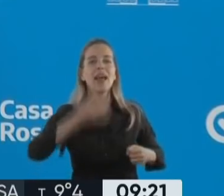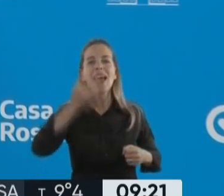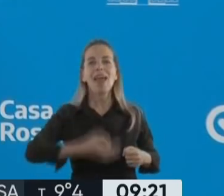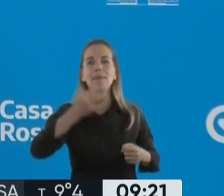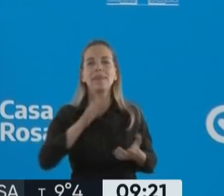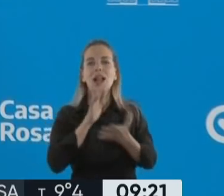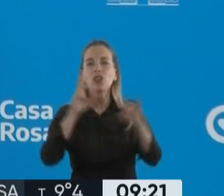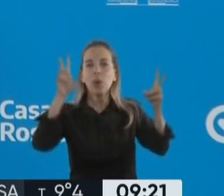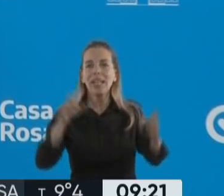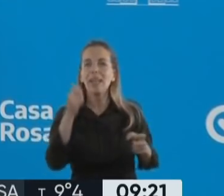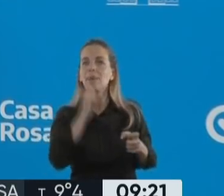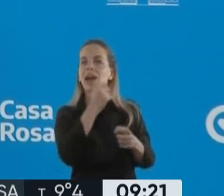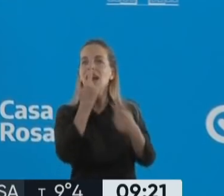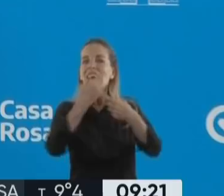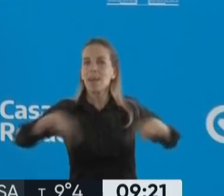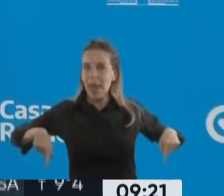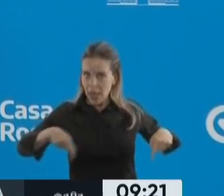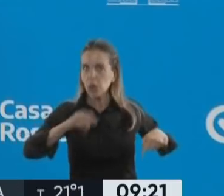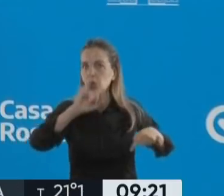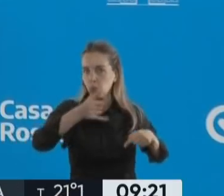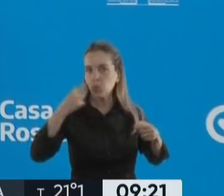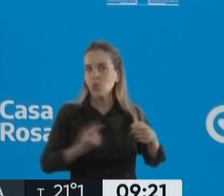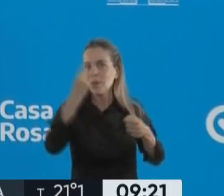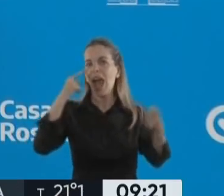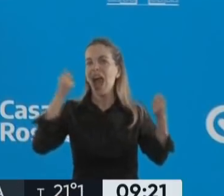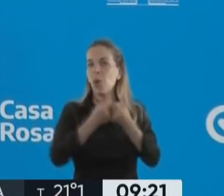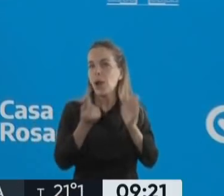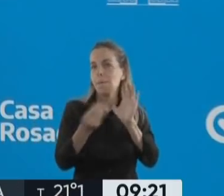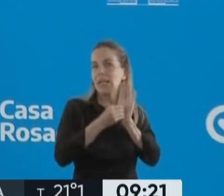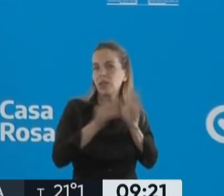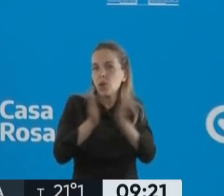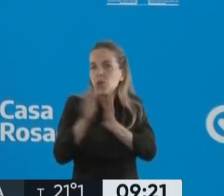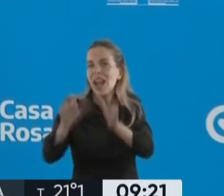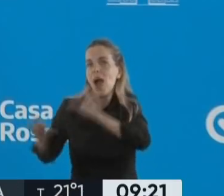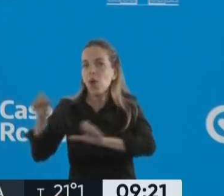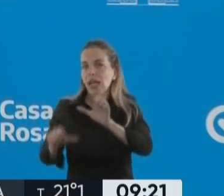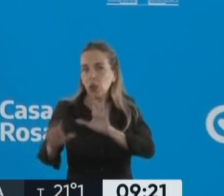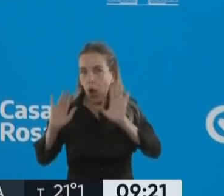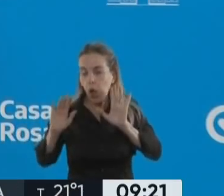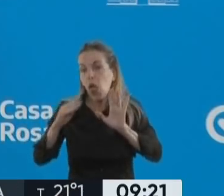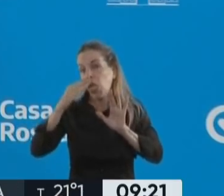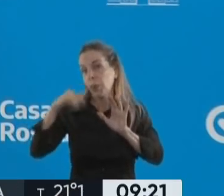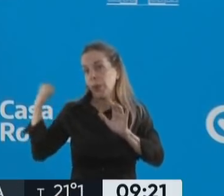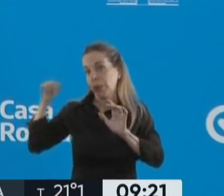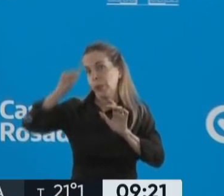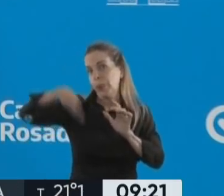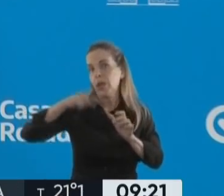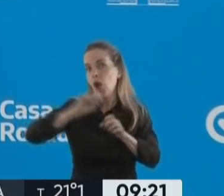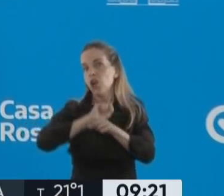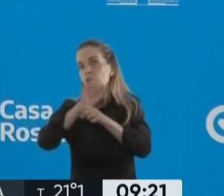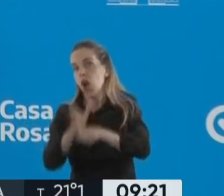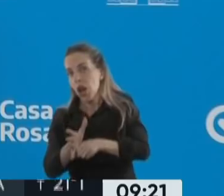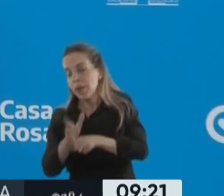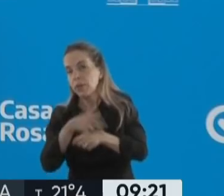tema de los medicamentos y se hizo el primer acuerdo de precios con los laboratorios, ustedes recordarán. Después vino la pandemia y estamos de nuevo en